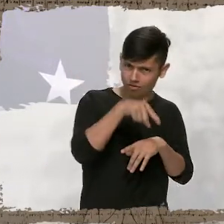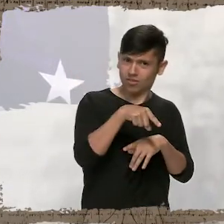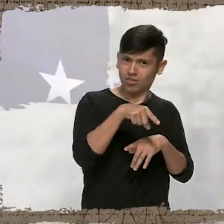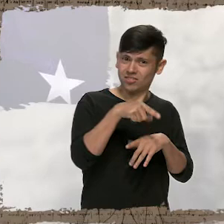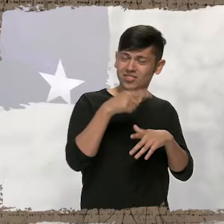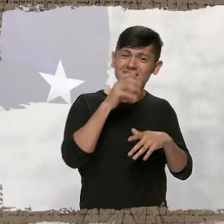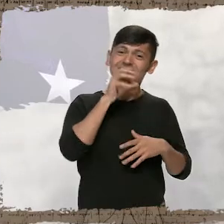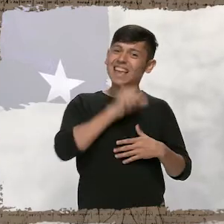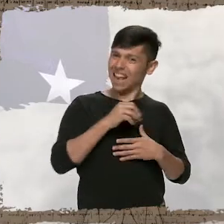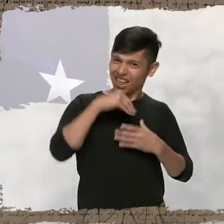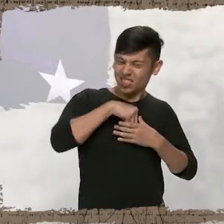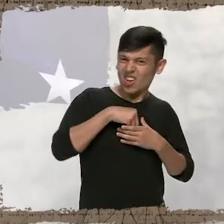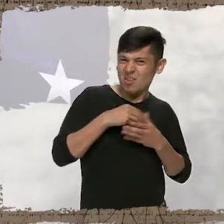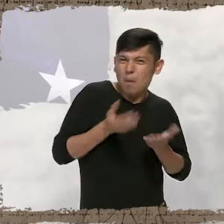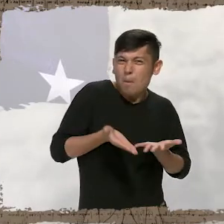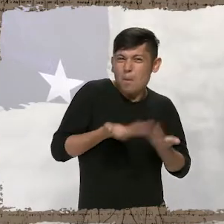secretos